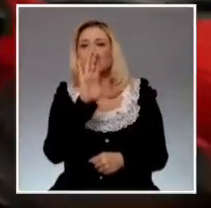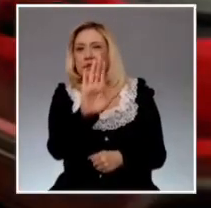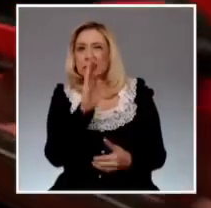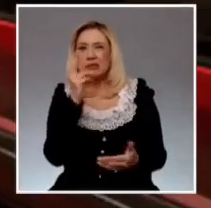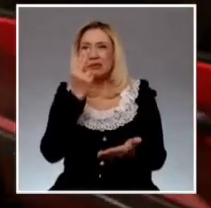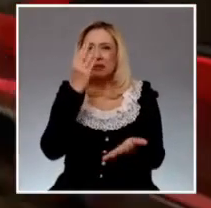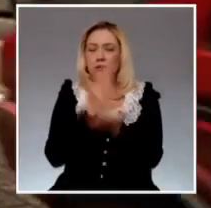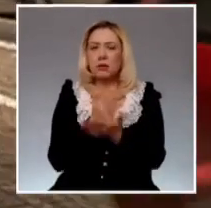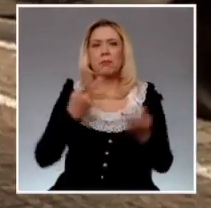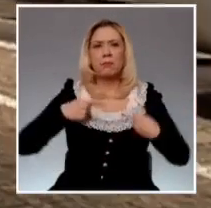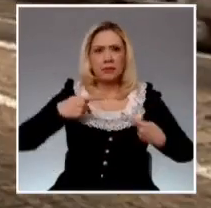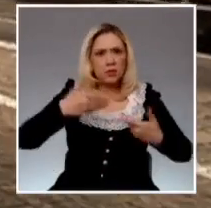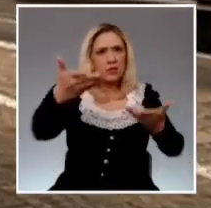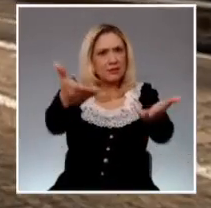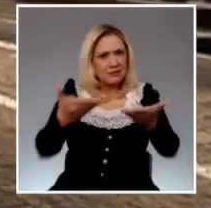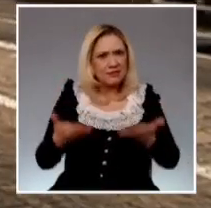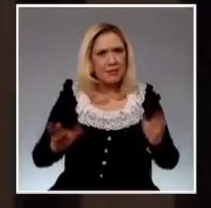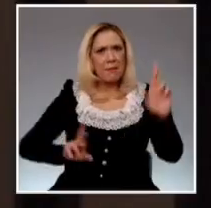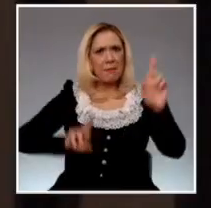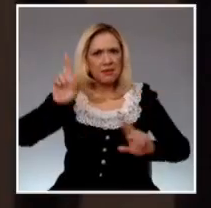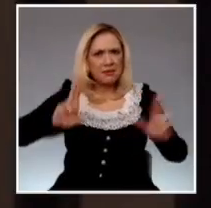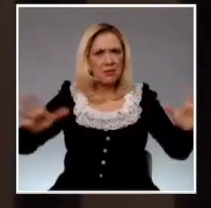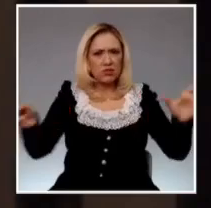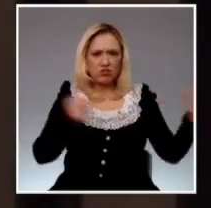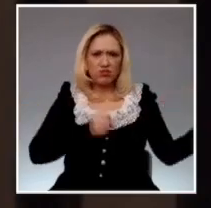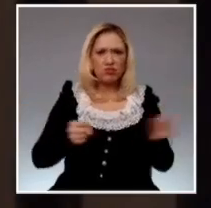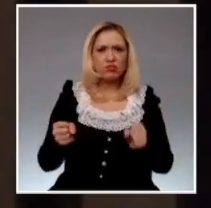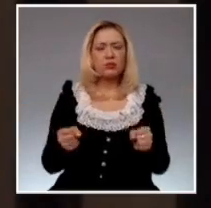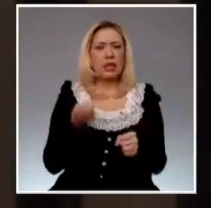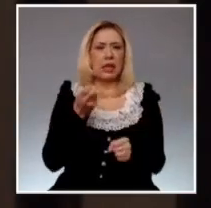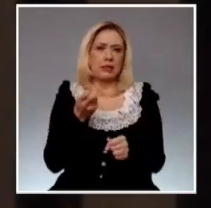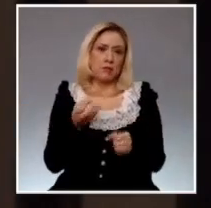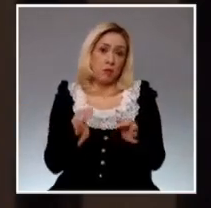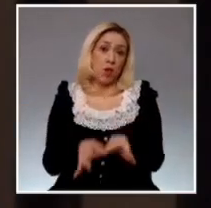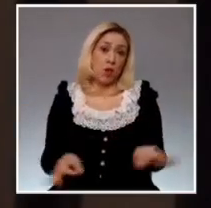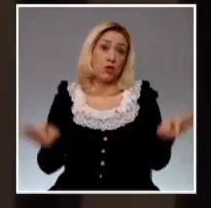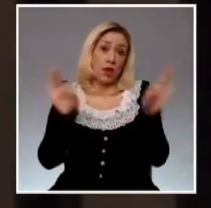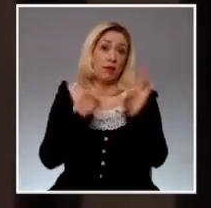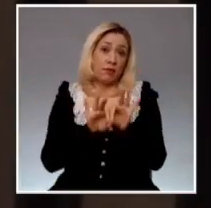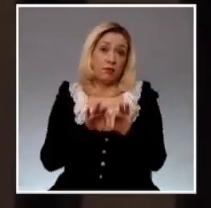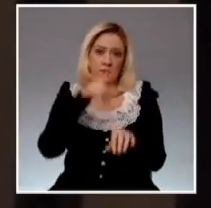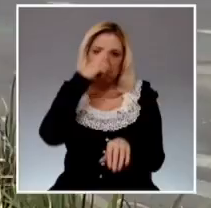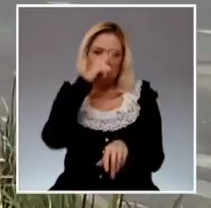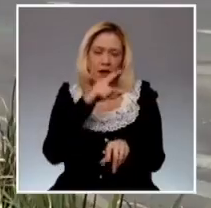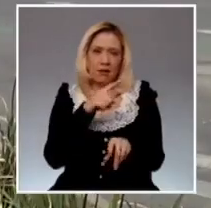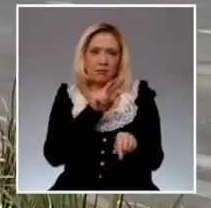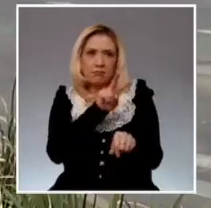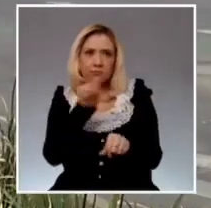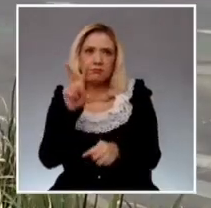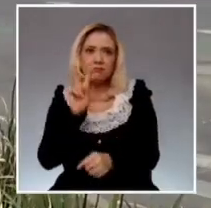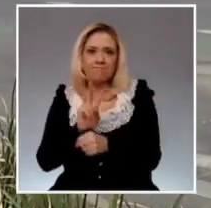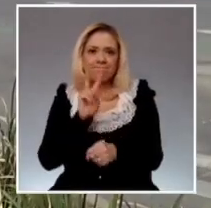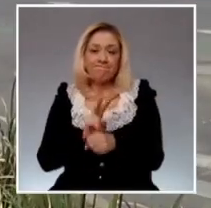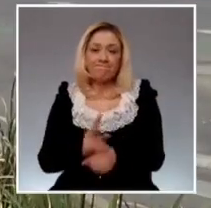sociedad civil es uno de los principales aciertos. Para el canal del Poder Judicial de la Federación, Laura